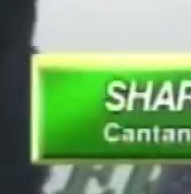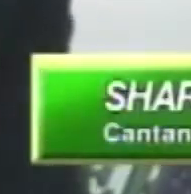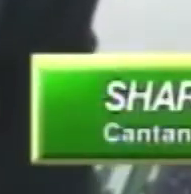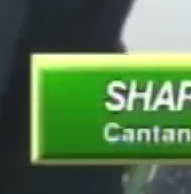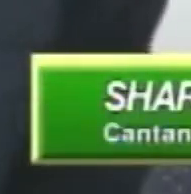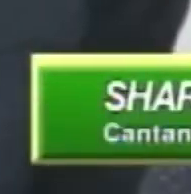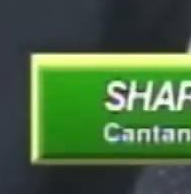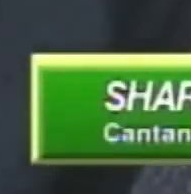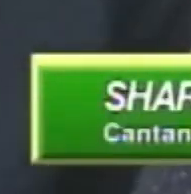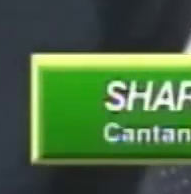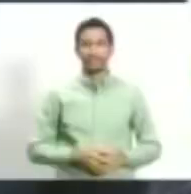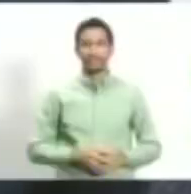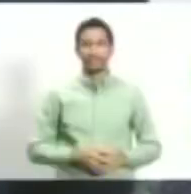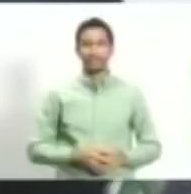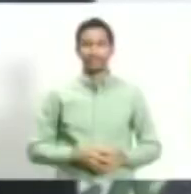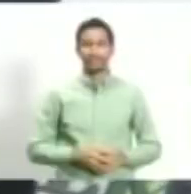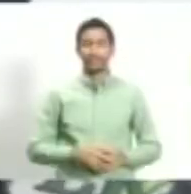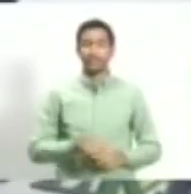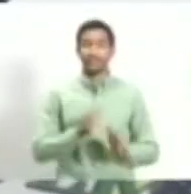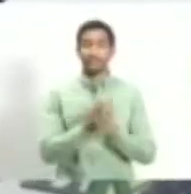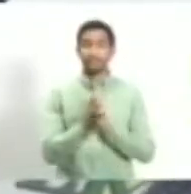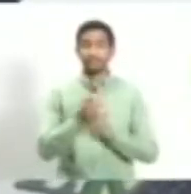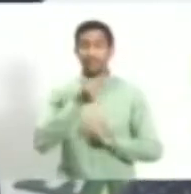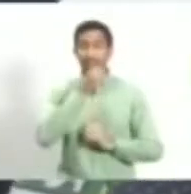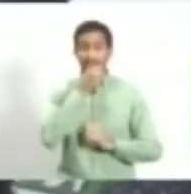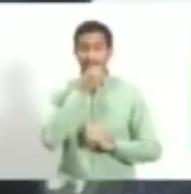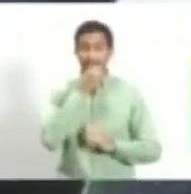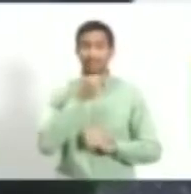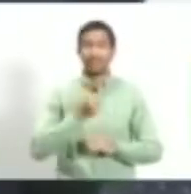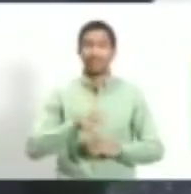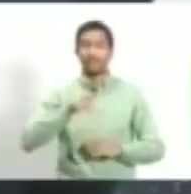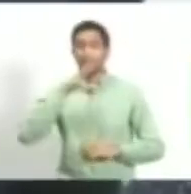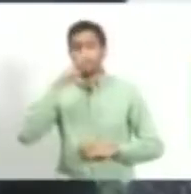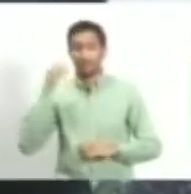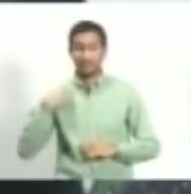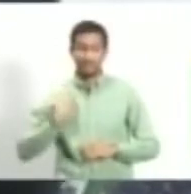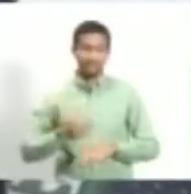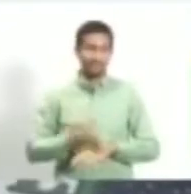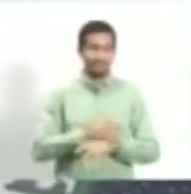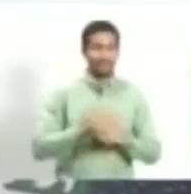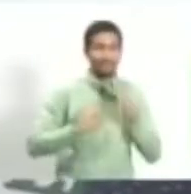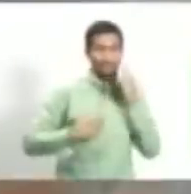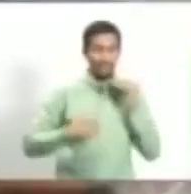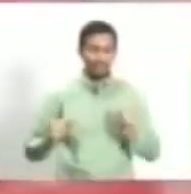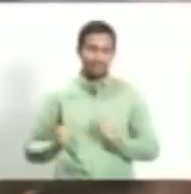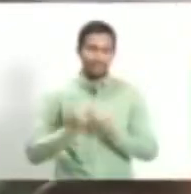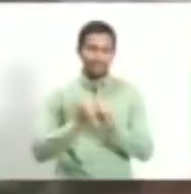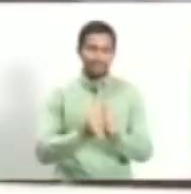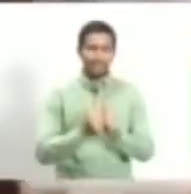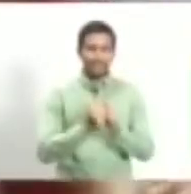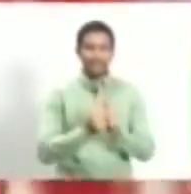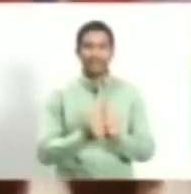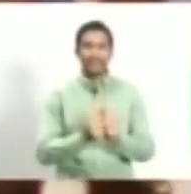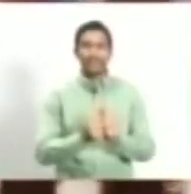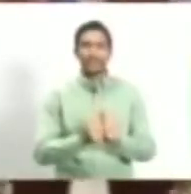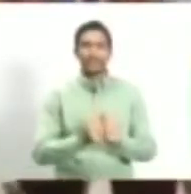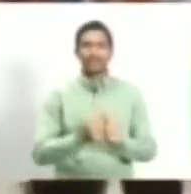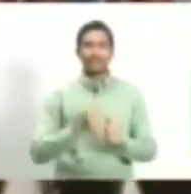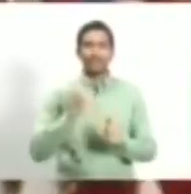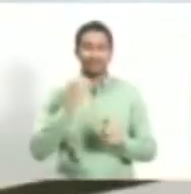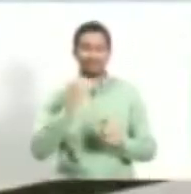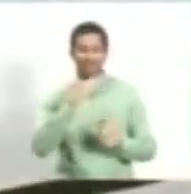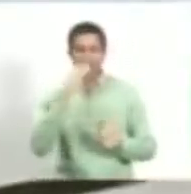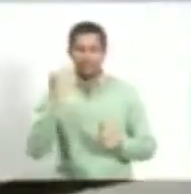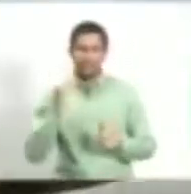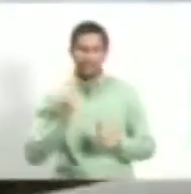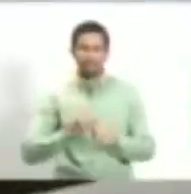Como muy bien dice la canción, Pájaro en el Aire, la muchacha con la que él salía, pues le pintó su mundo de ilusiones, le prometió